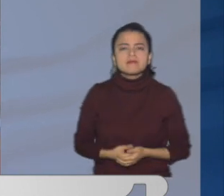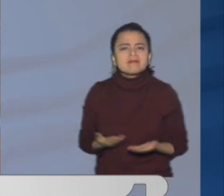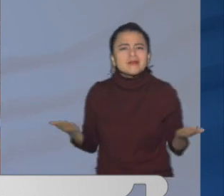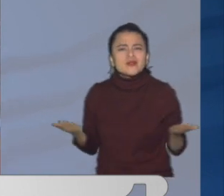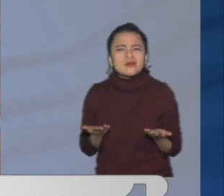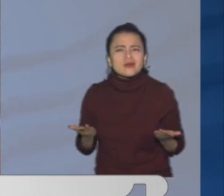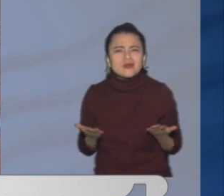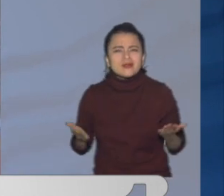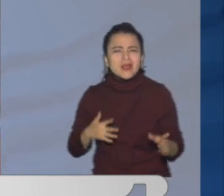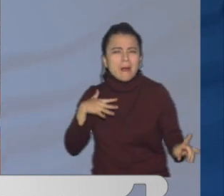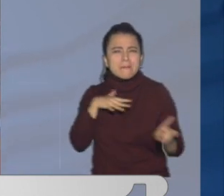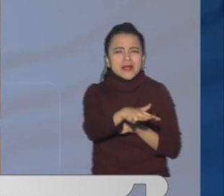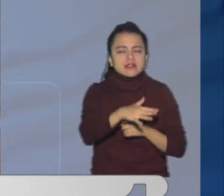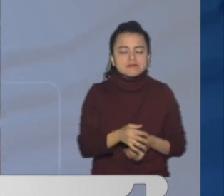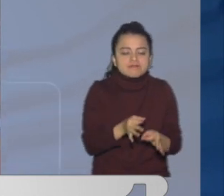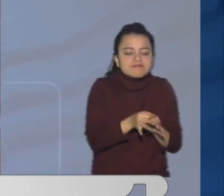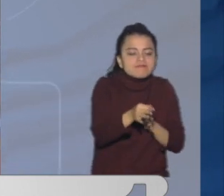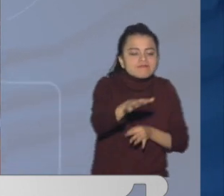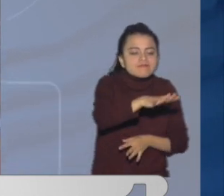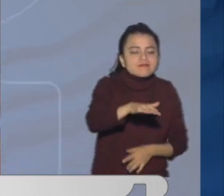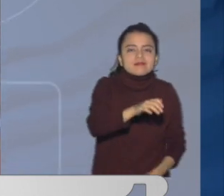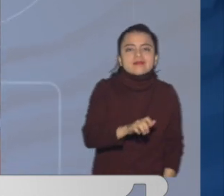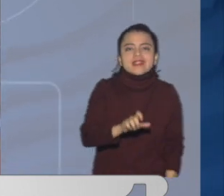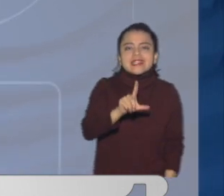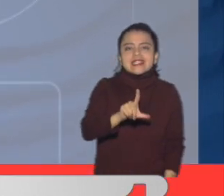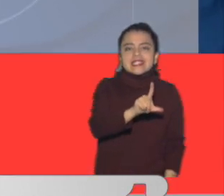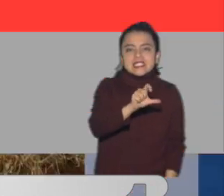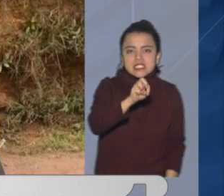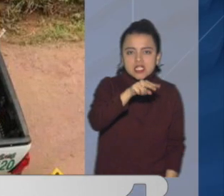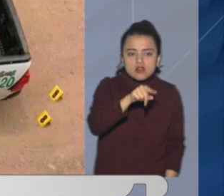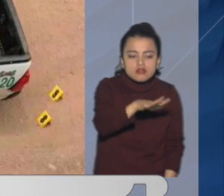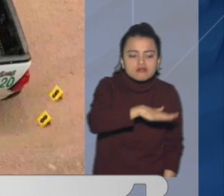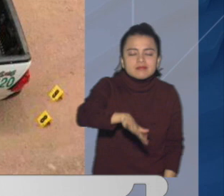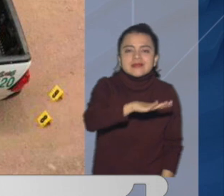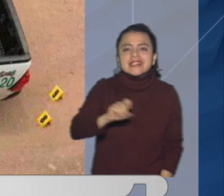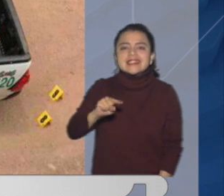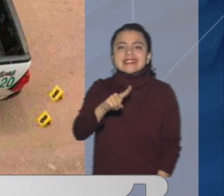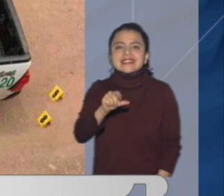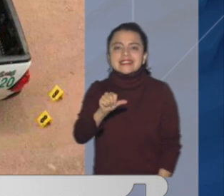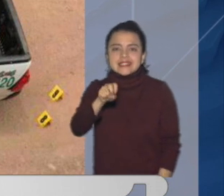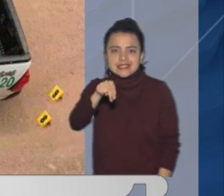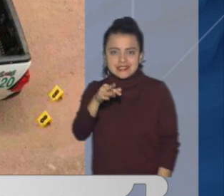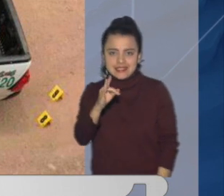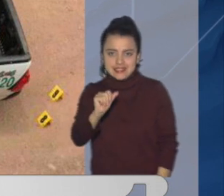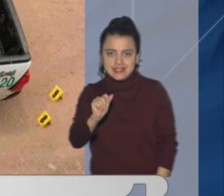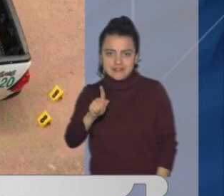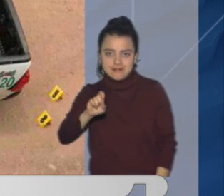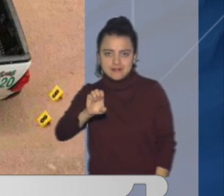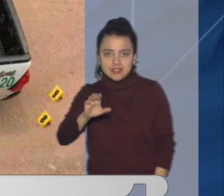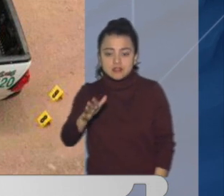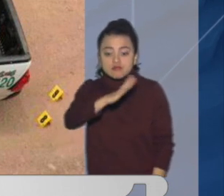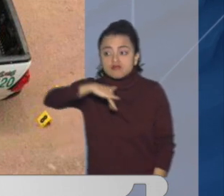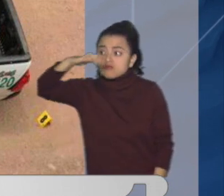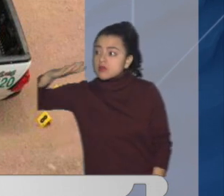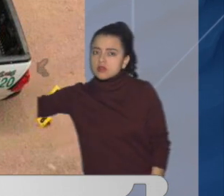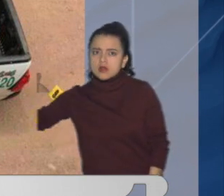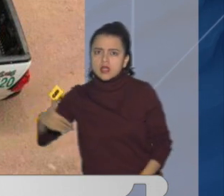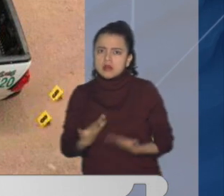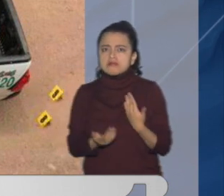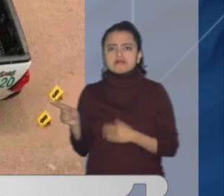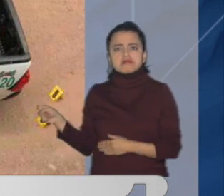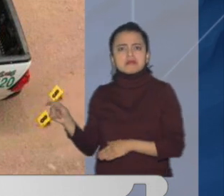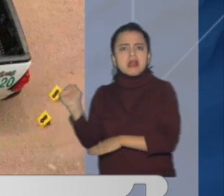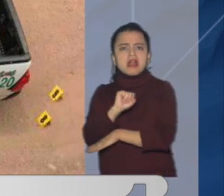Llano del municipio de Santa Fe de Antioquia, al occidente del departamento de Antioquia, cuando esta patrulla de uniformados realizaba algunas labores de